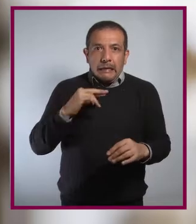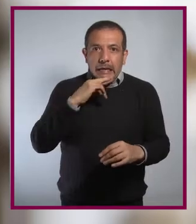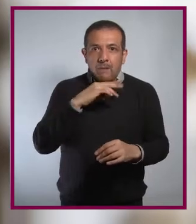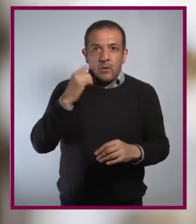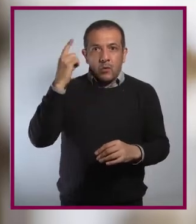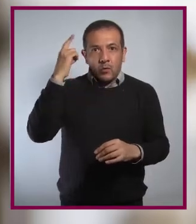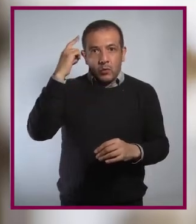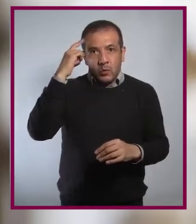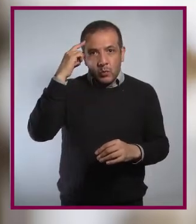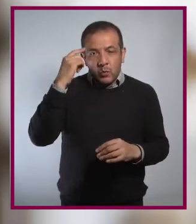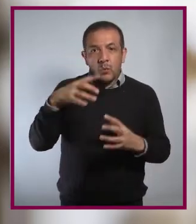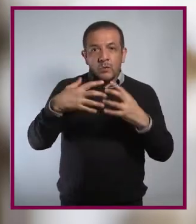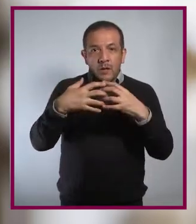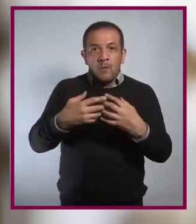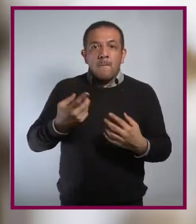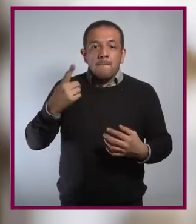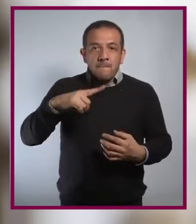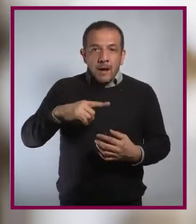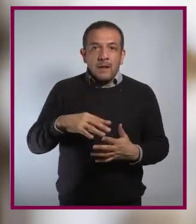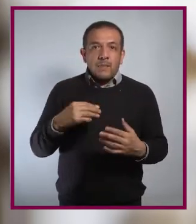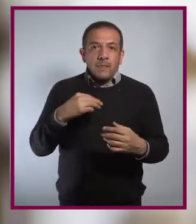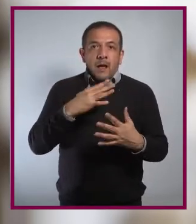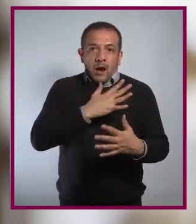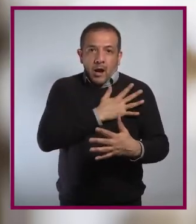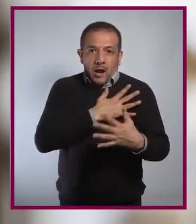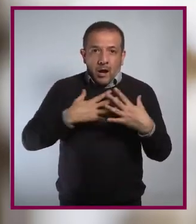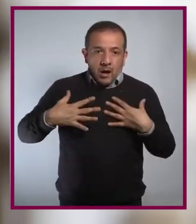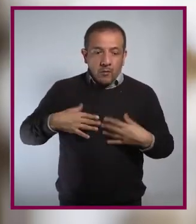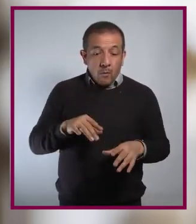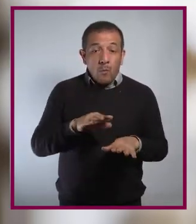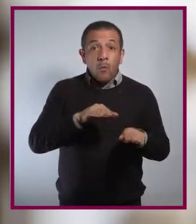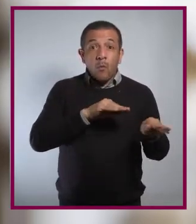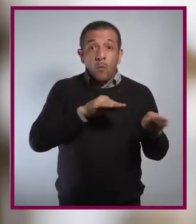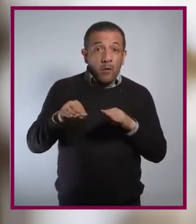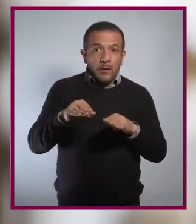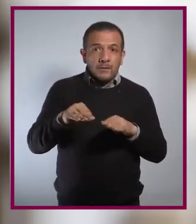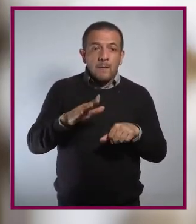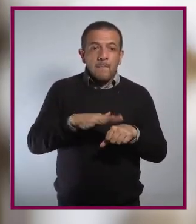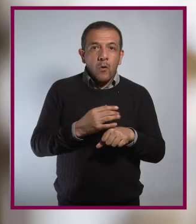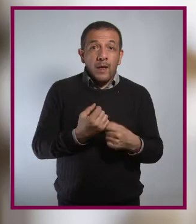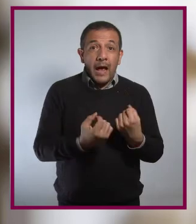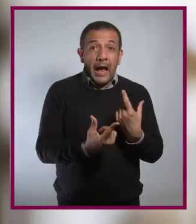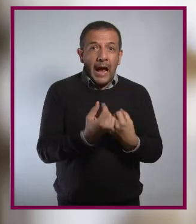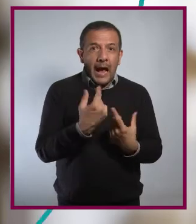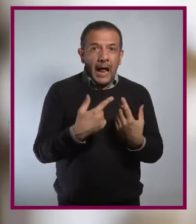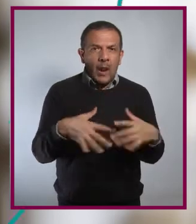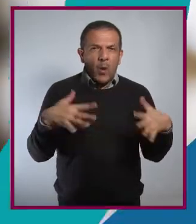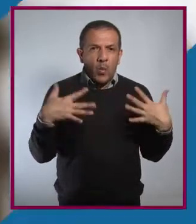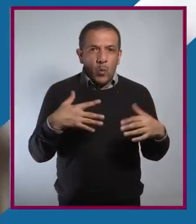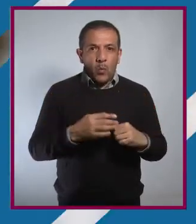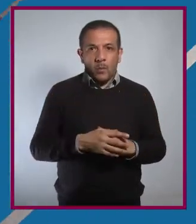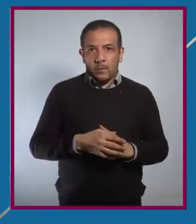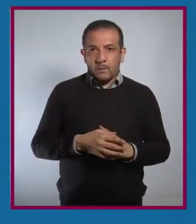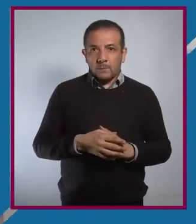Inmediatamente, tu cerebro ordena a tus músculos que se muevan porque algo le está doliendo.